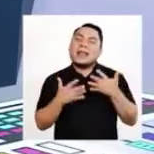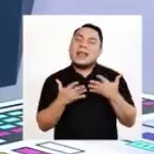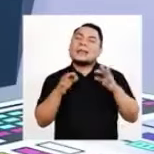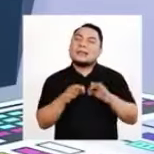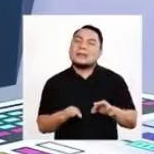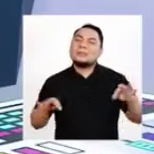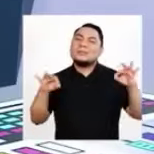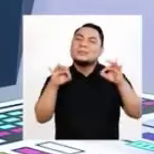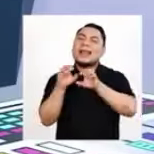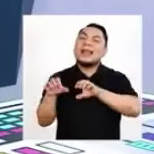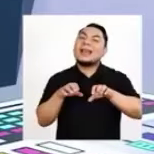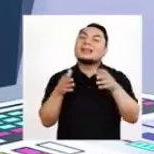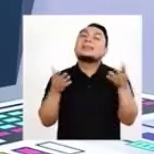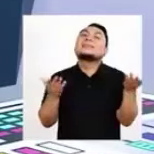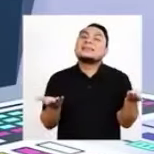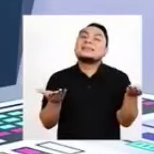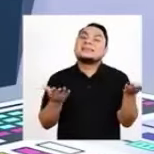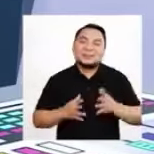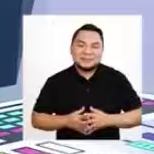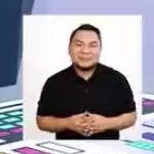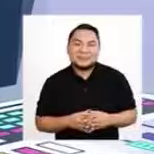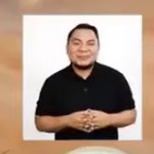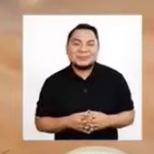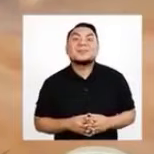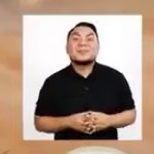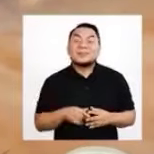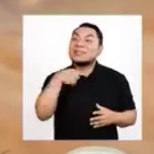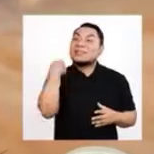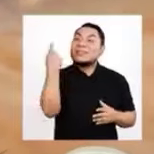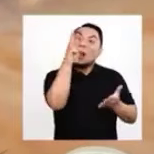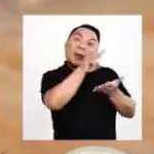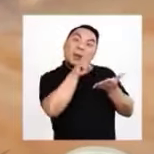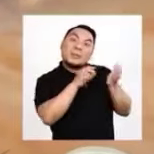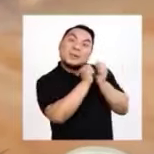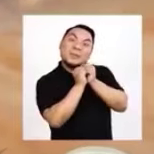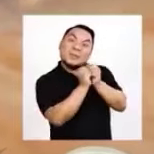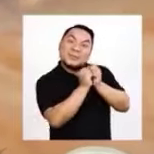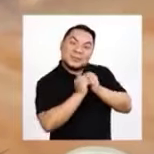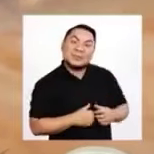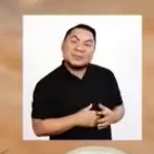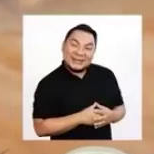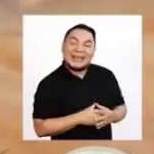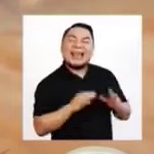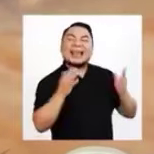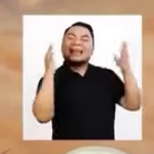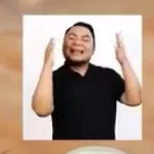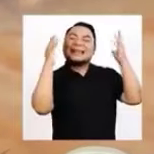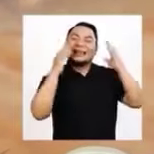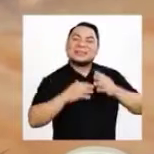algo muy importante que hacer. ¡Leemos juntos!